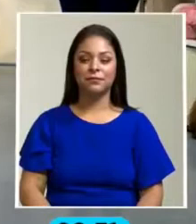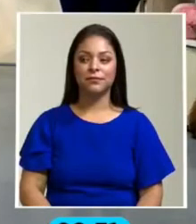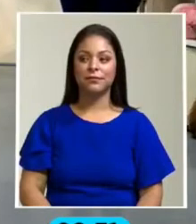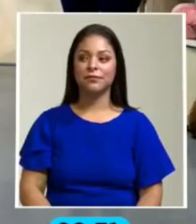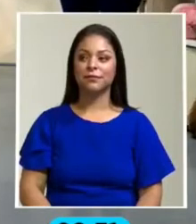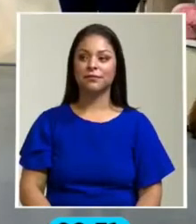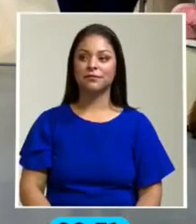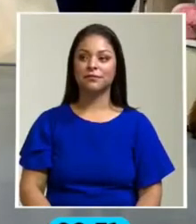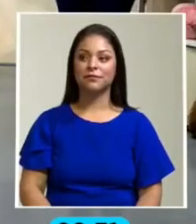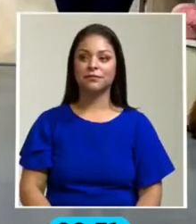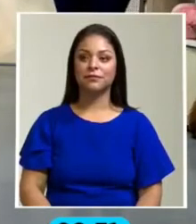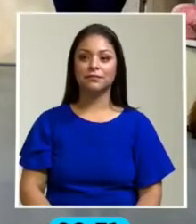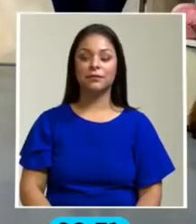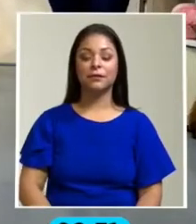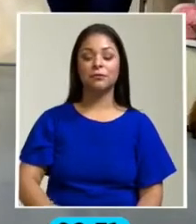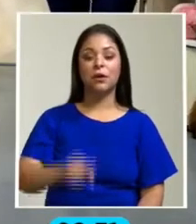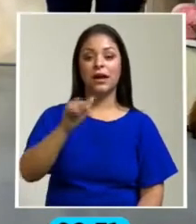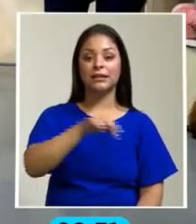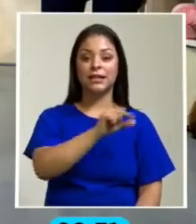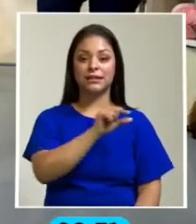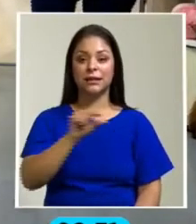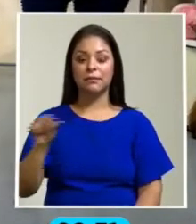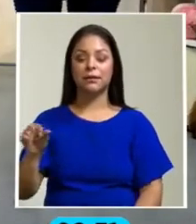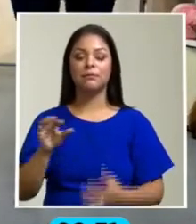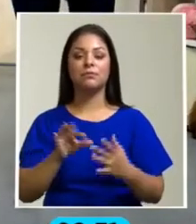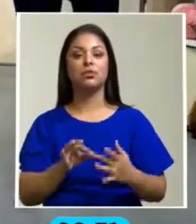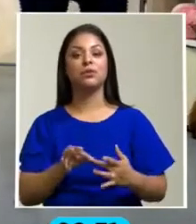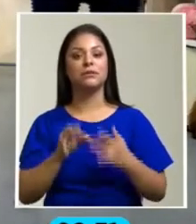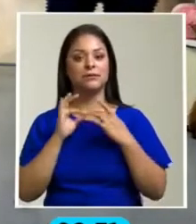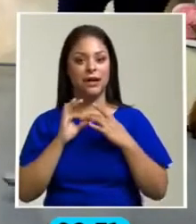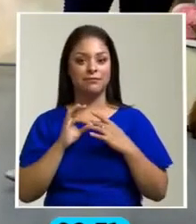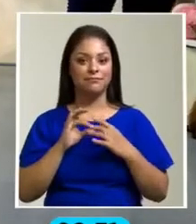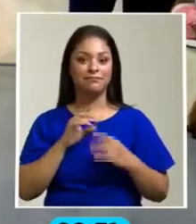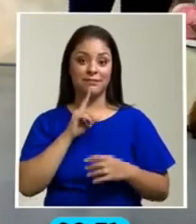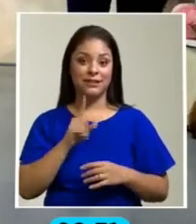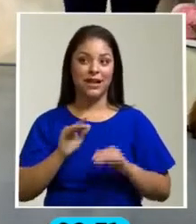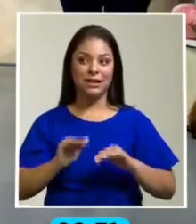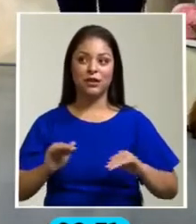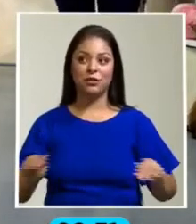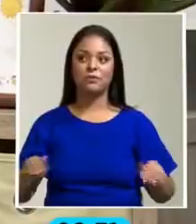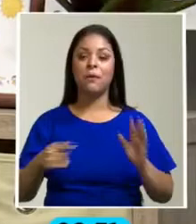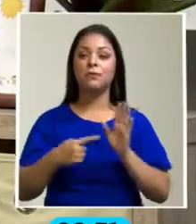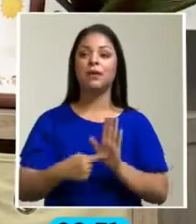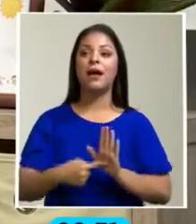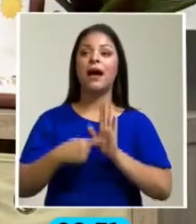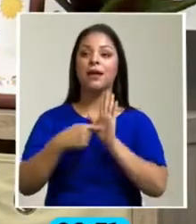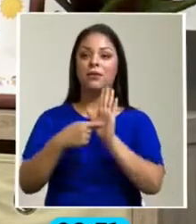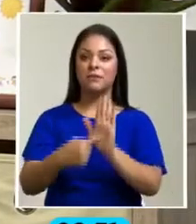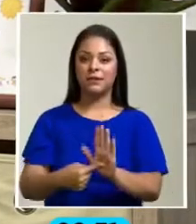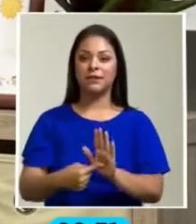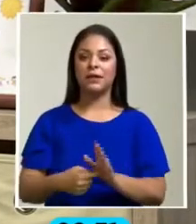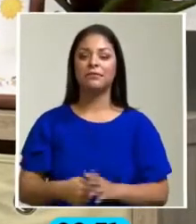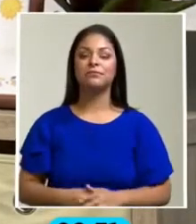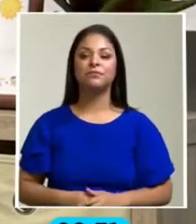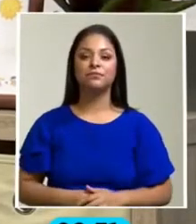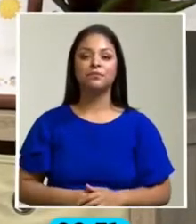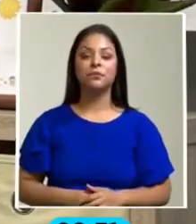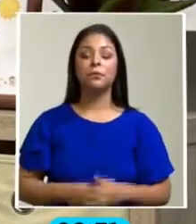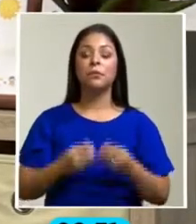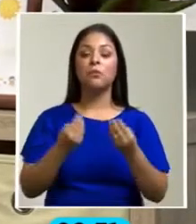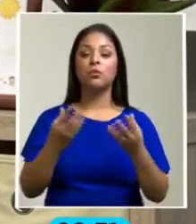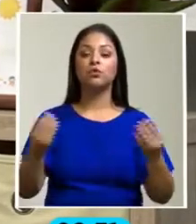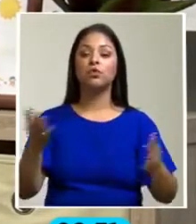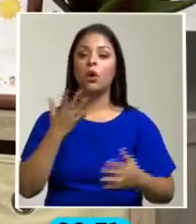haciendo, ¿verdad?, esta semana tan especial, niños y niñas, vamos a representar entonces con muchos colores